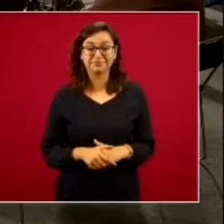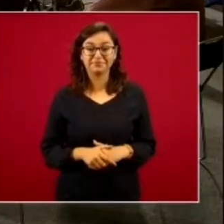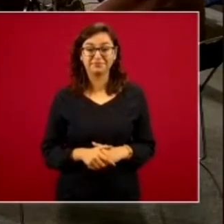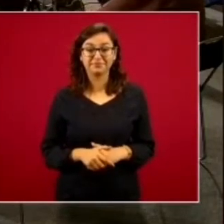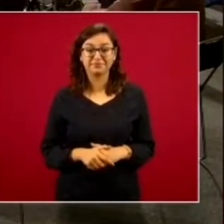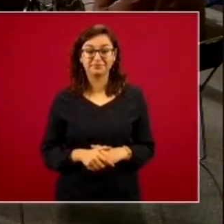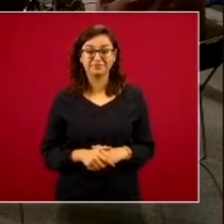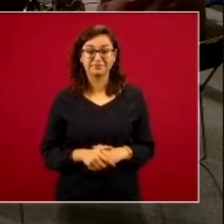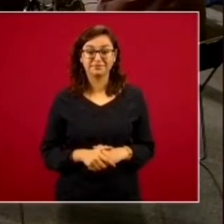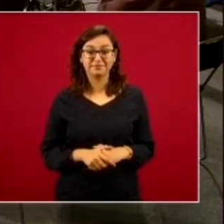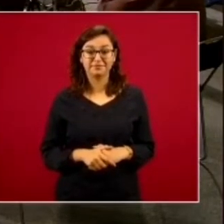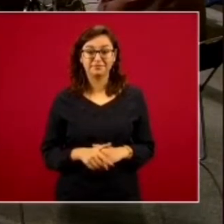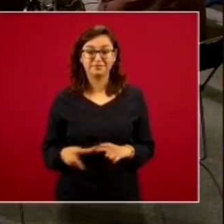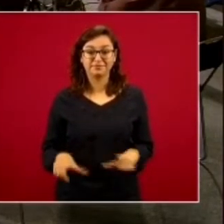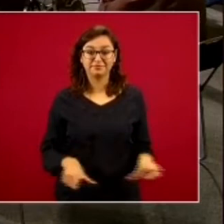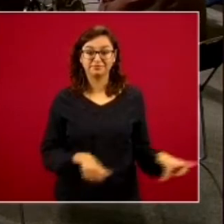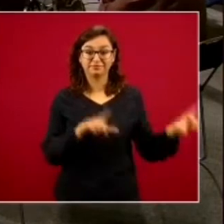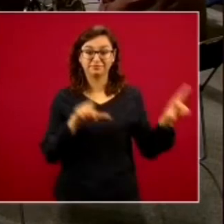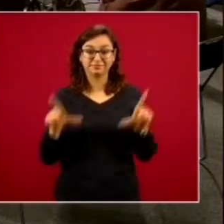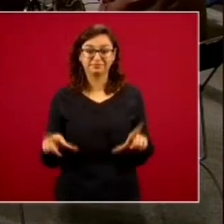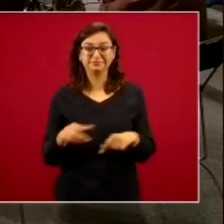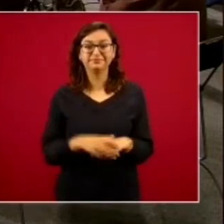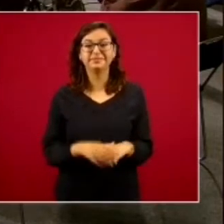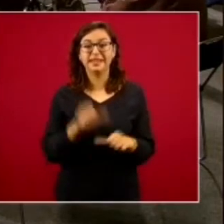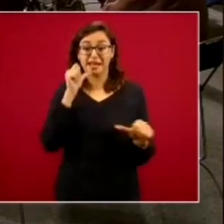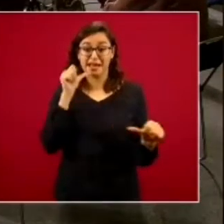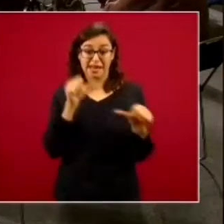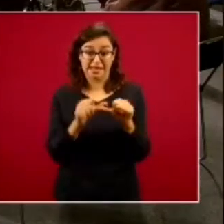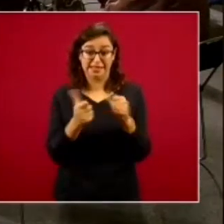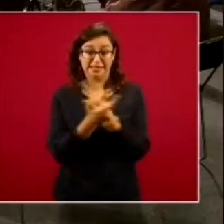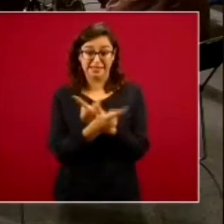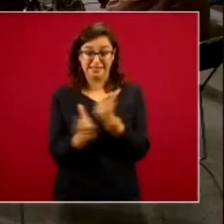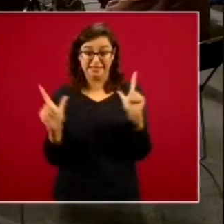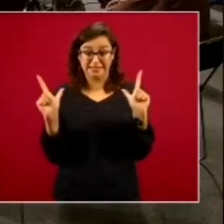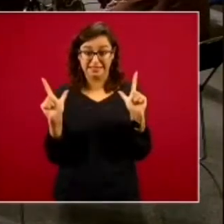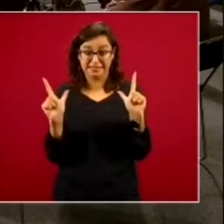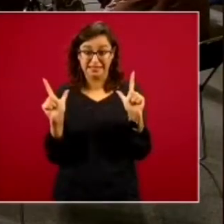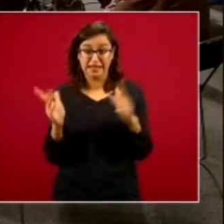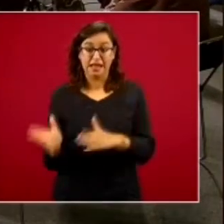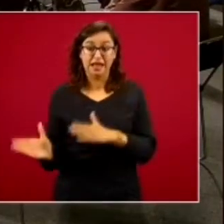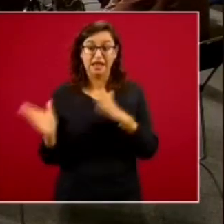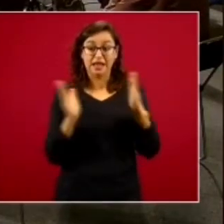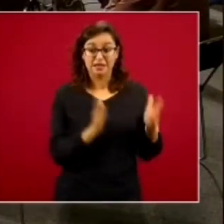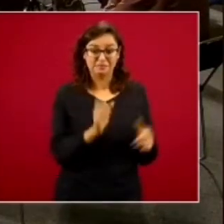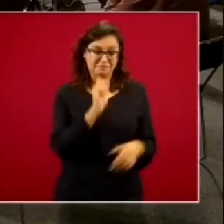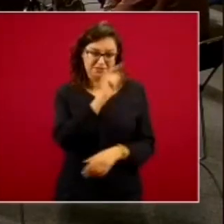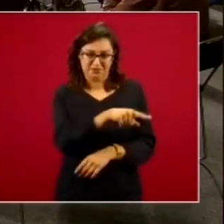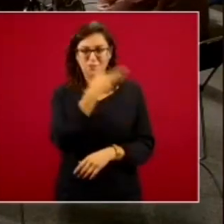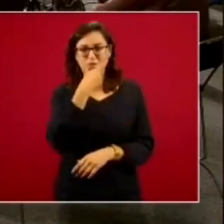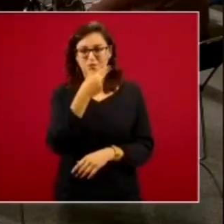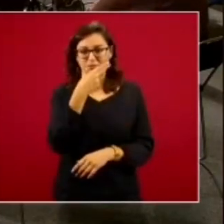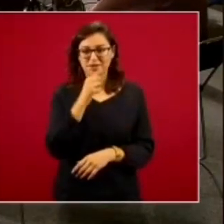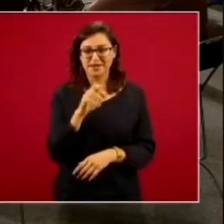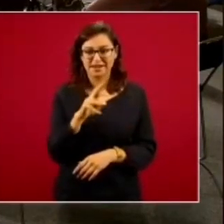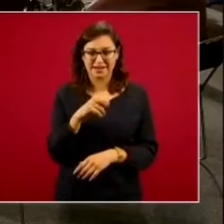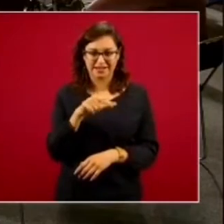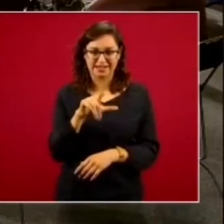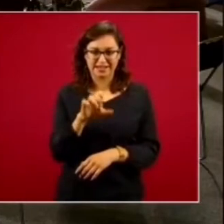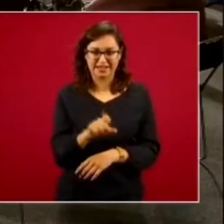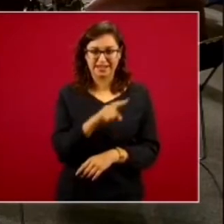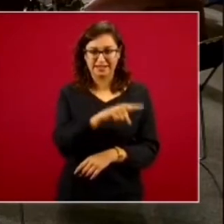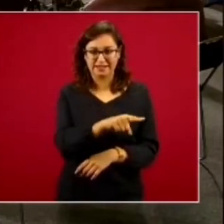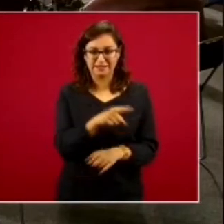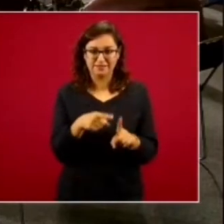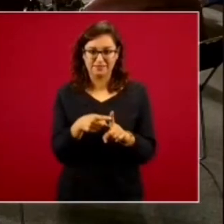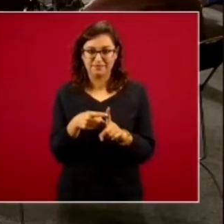Si quieren, pasamos al siguiente, la de Letras Libres. Esto es de Enrique Krause. Sí, es encabezado por Enrique. El anterior